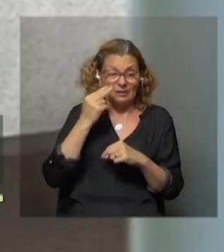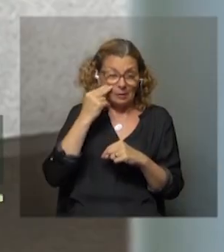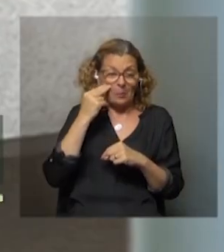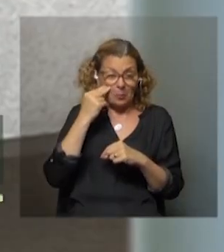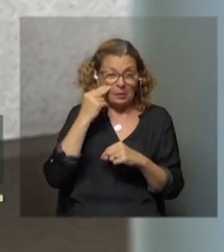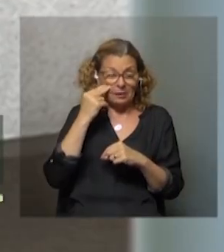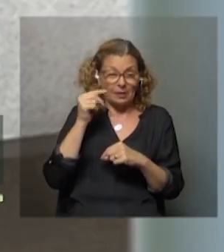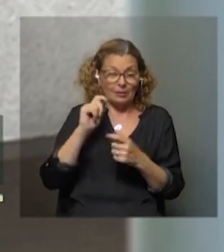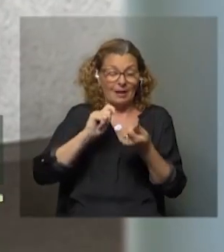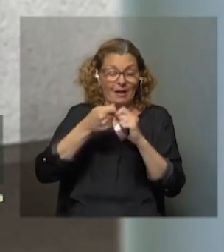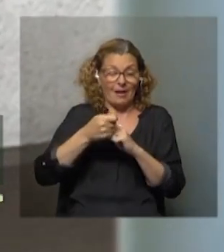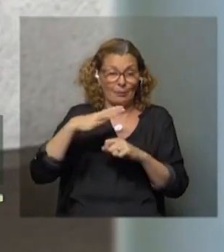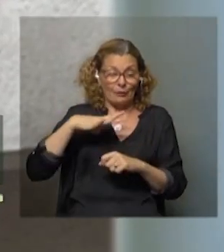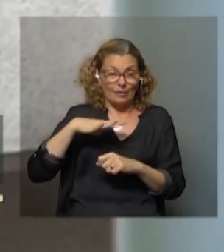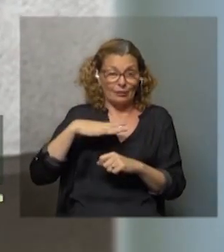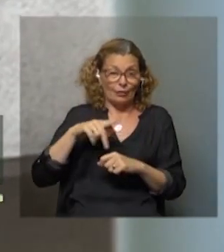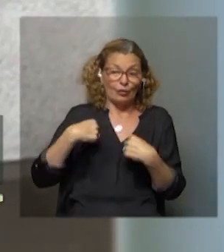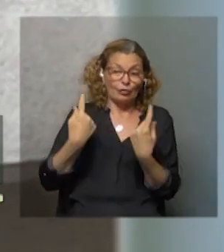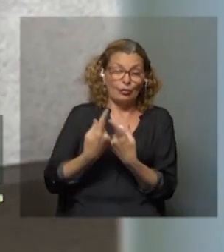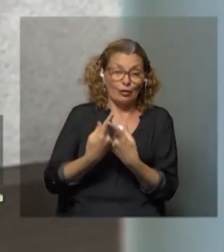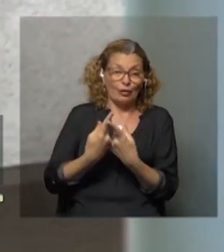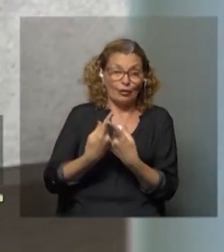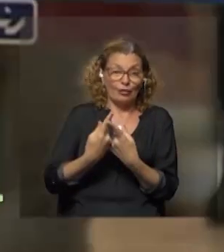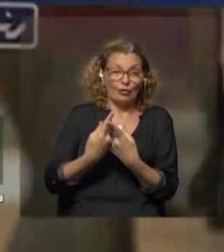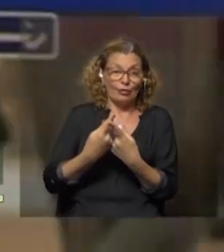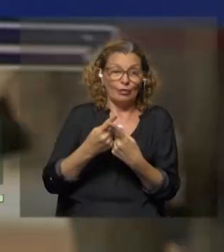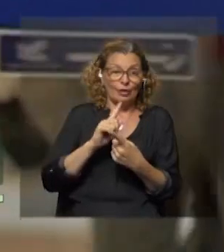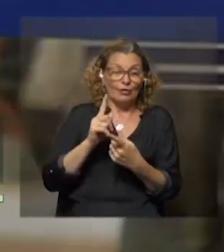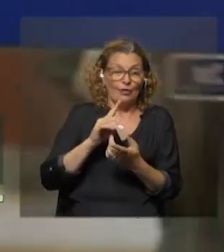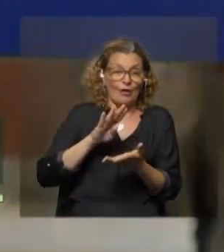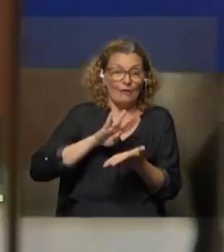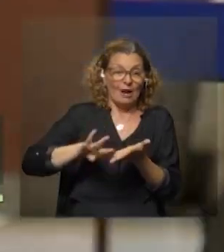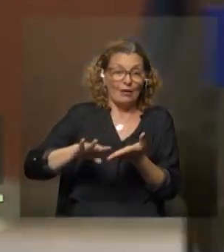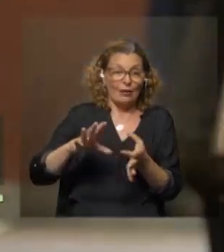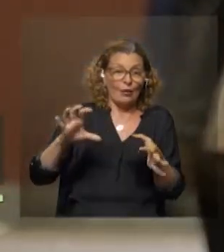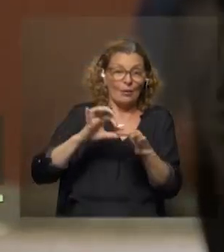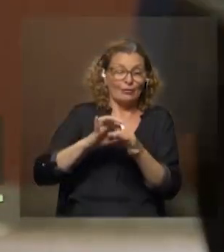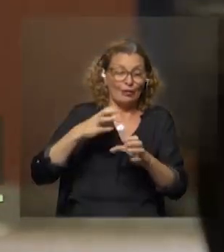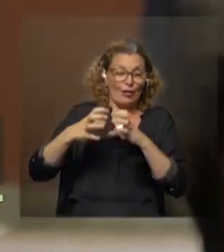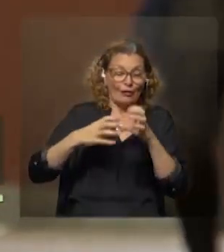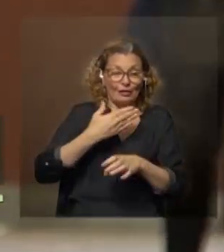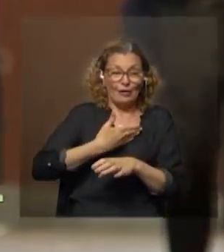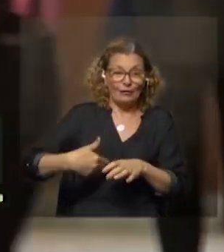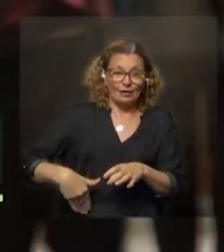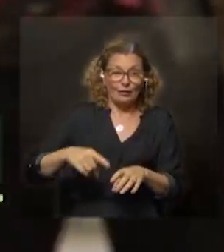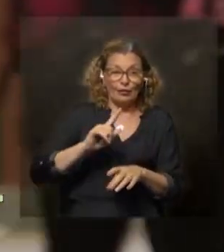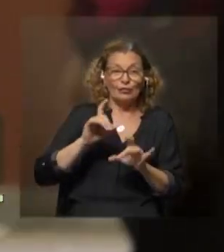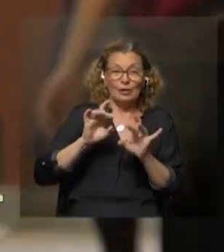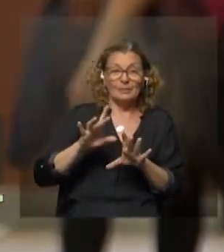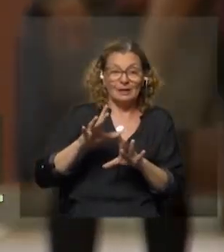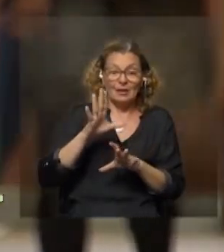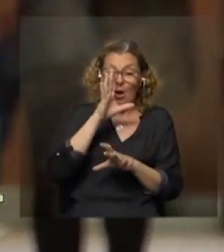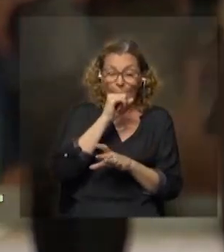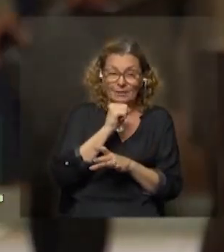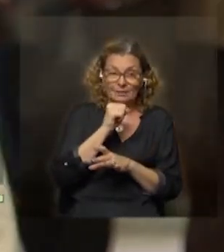un garrón con esta reforma jubilatoria son Quienes no son herreristas e integran la coalición de gobierno Porque no solo tienen que bancar